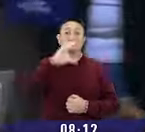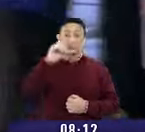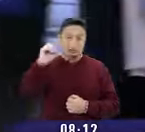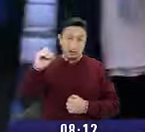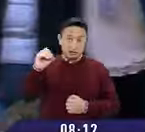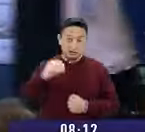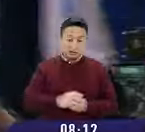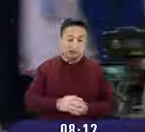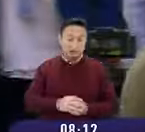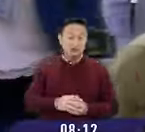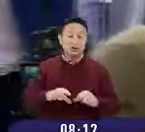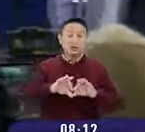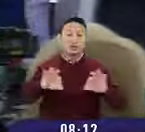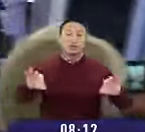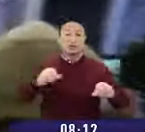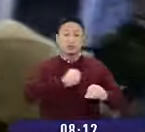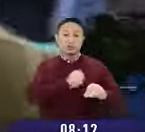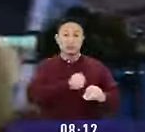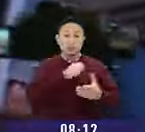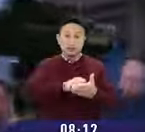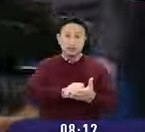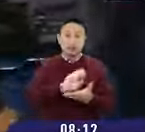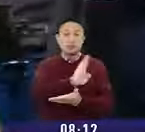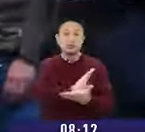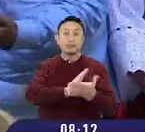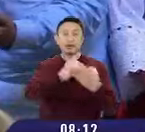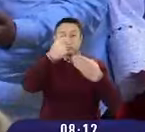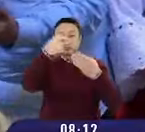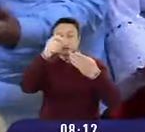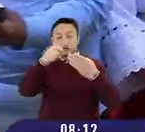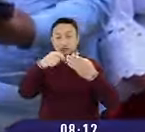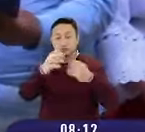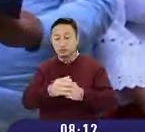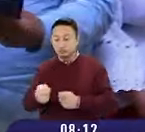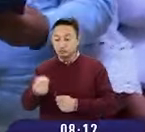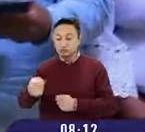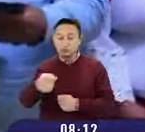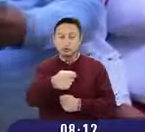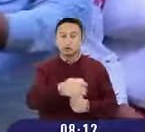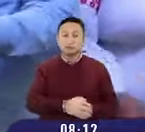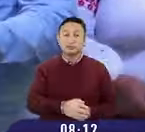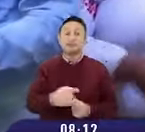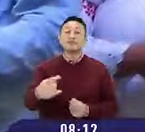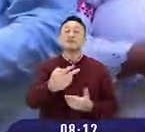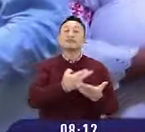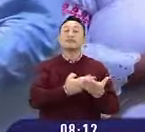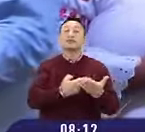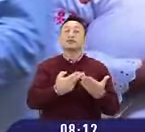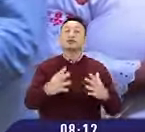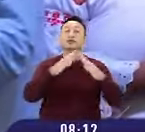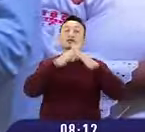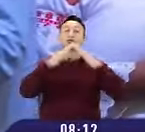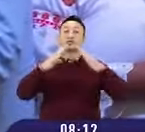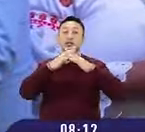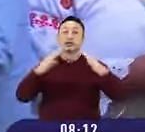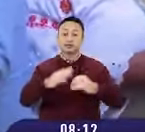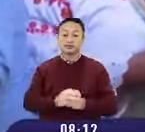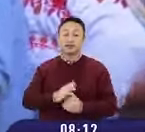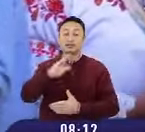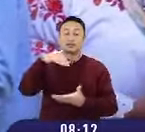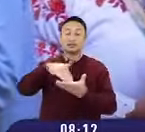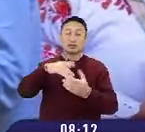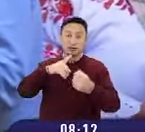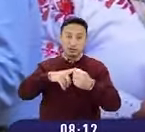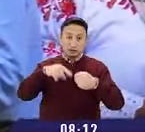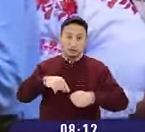barrios en el marco esto de la regularización masiva de barrios. Este motivo acto se realizó en el Parque Cumandá, allá en el centro de la